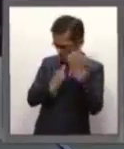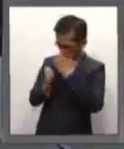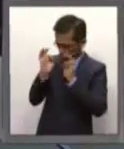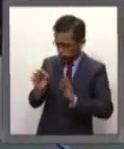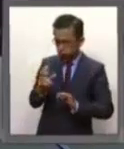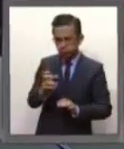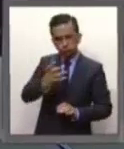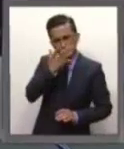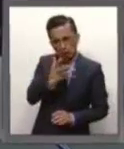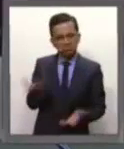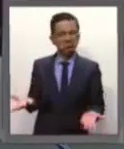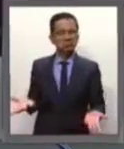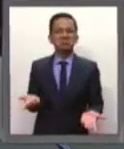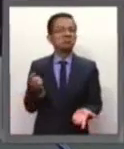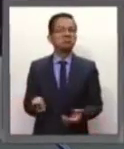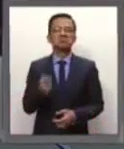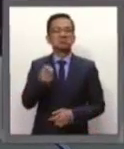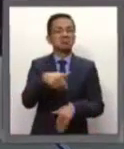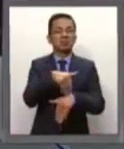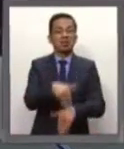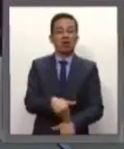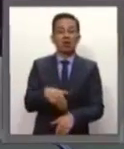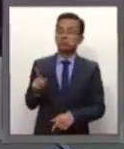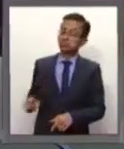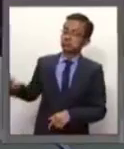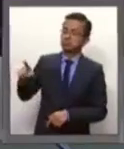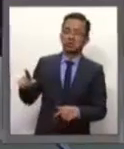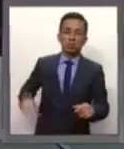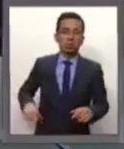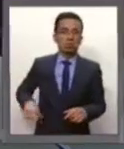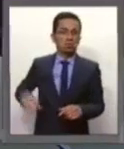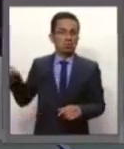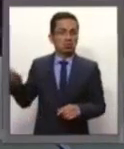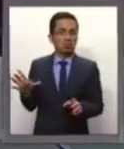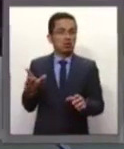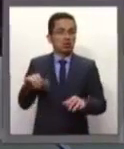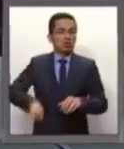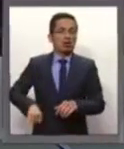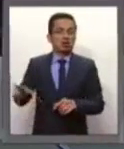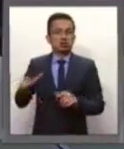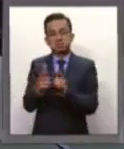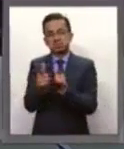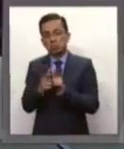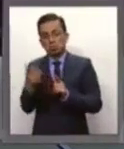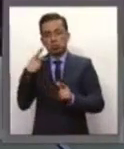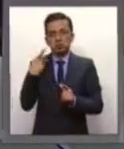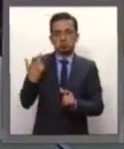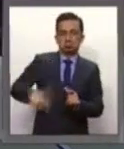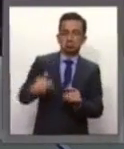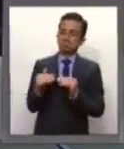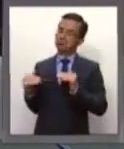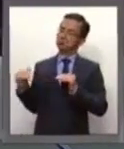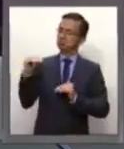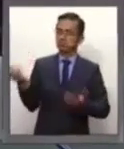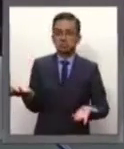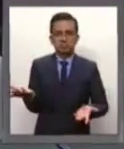mexicana. A pesar de todas estas fallas, pensamos que es con la ley en la mano como debe combatirse a la delincuencia